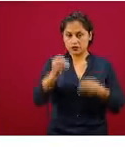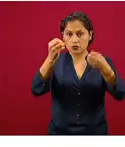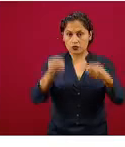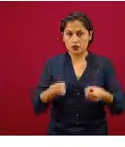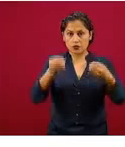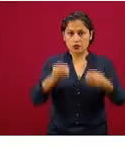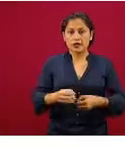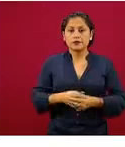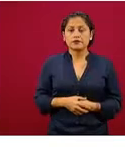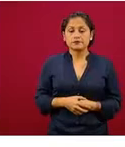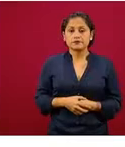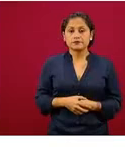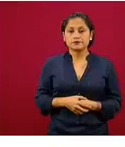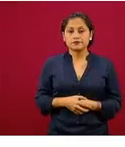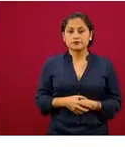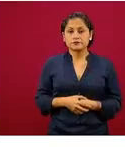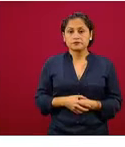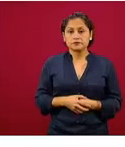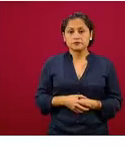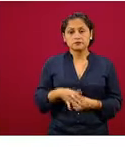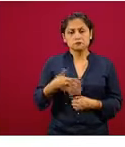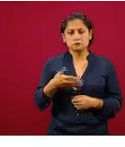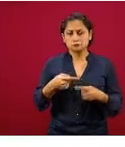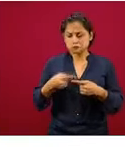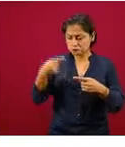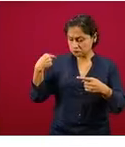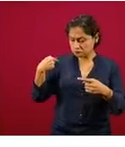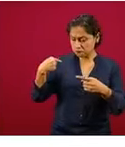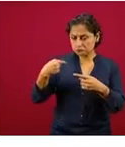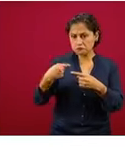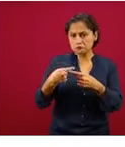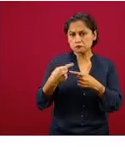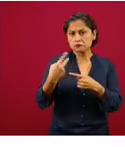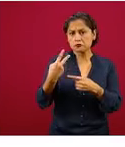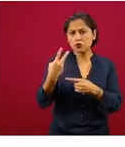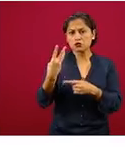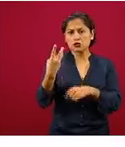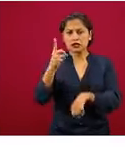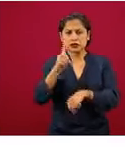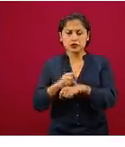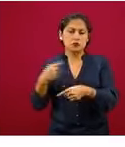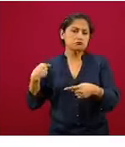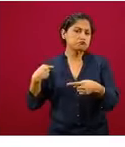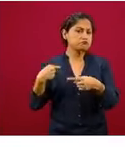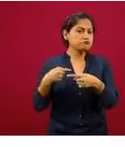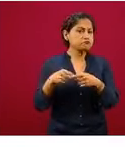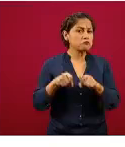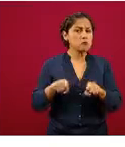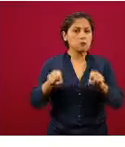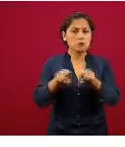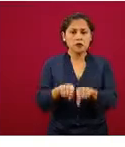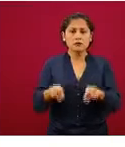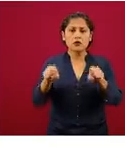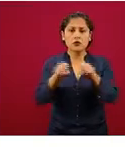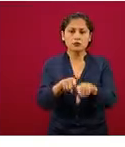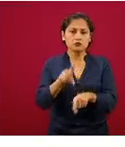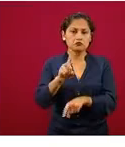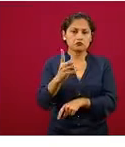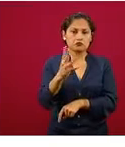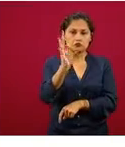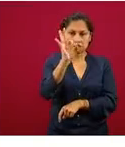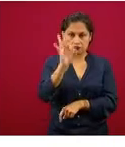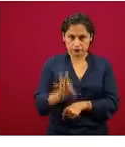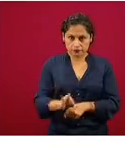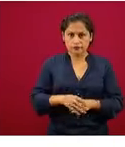Esta ocupación se ha mantenido prácticamente similar en los últimos 2 a 3 días, no se ha movido este 34%, y en la